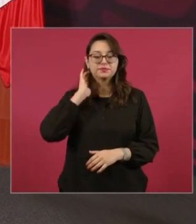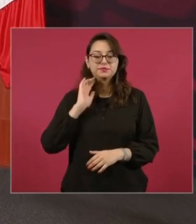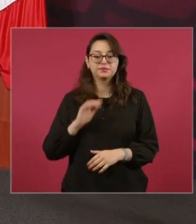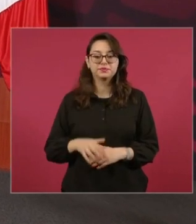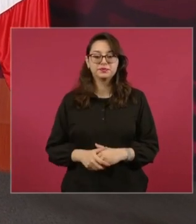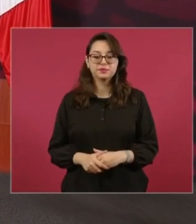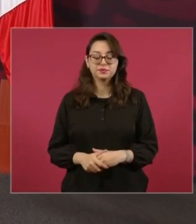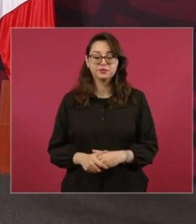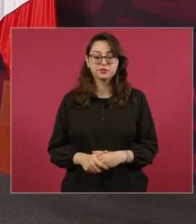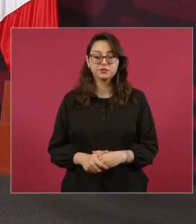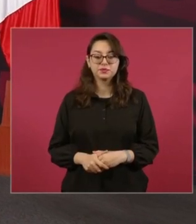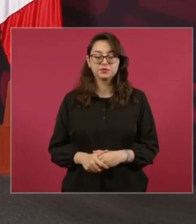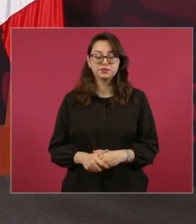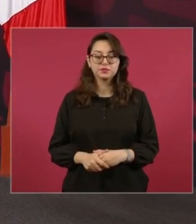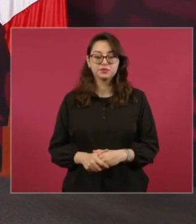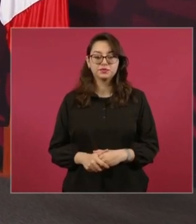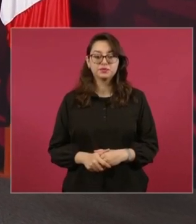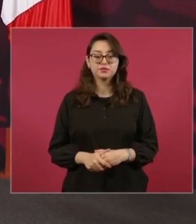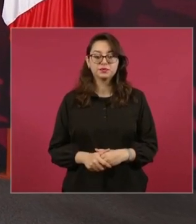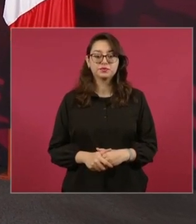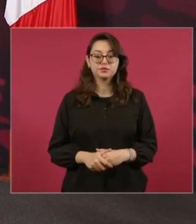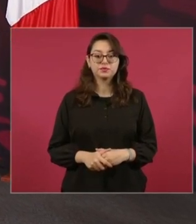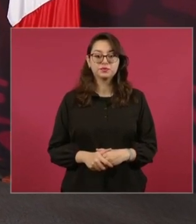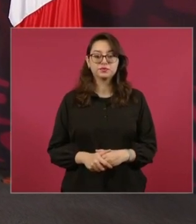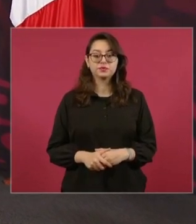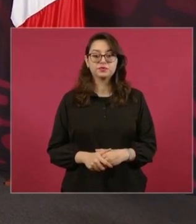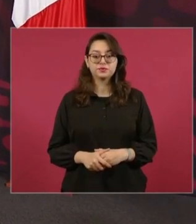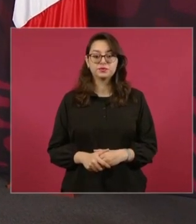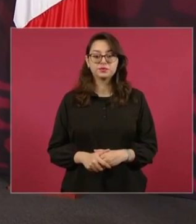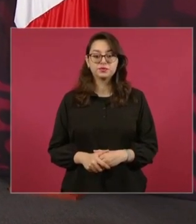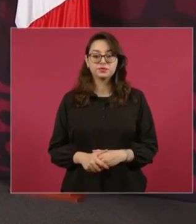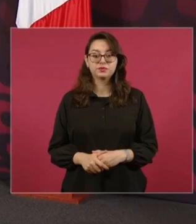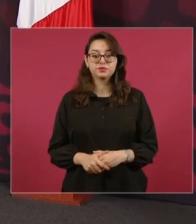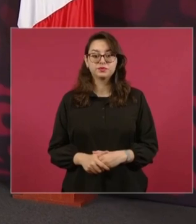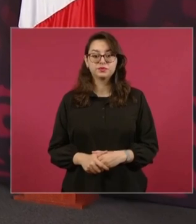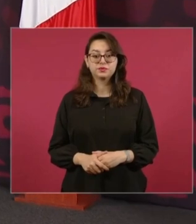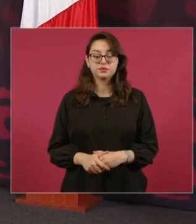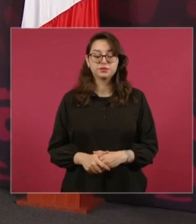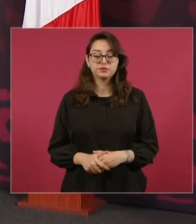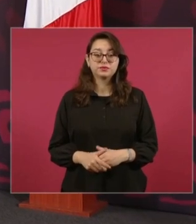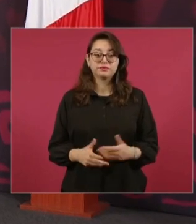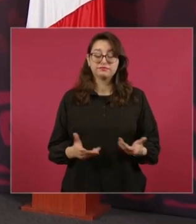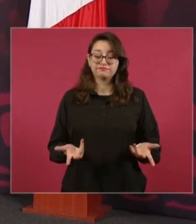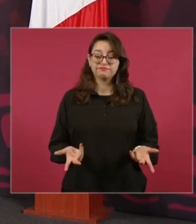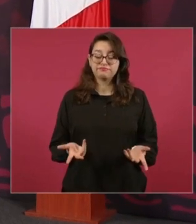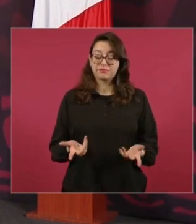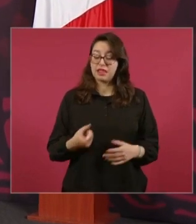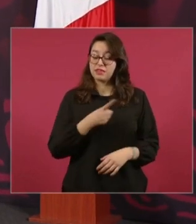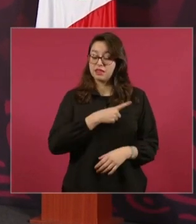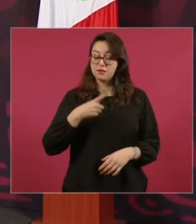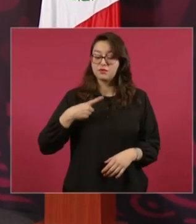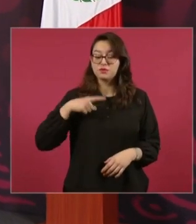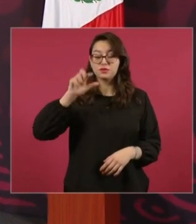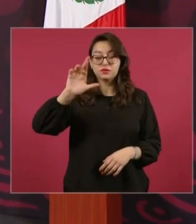también interesante conocer cómo en el periodo neoliberal,